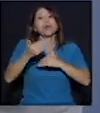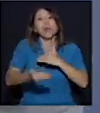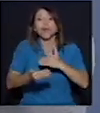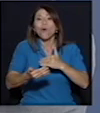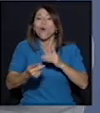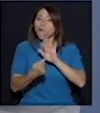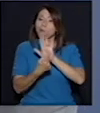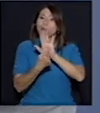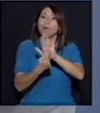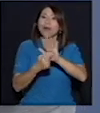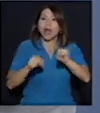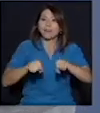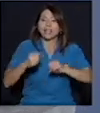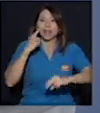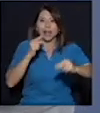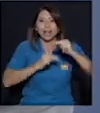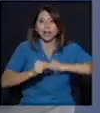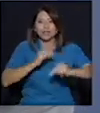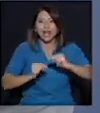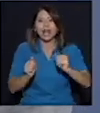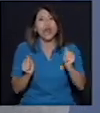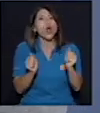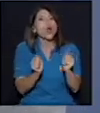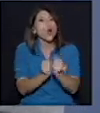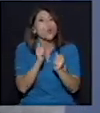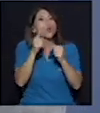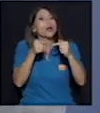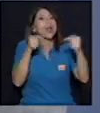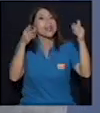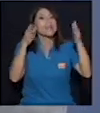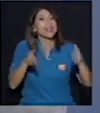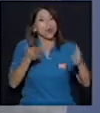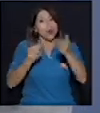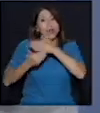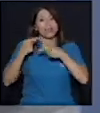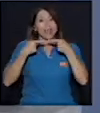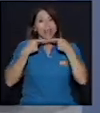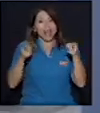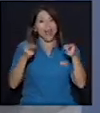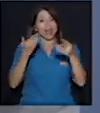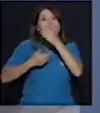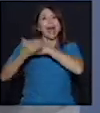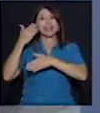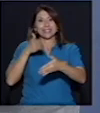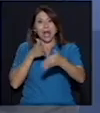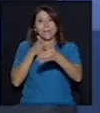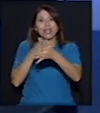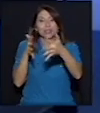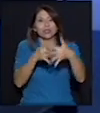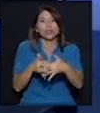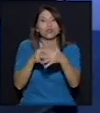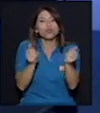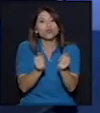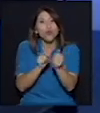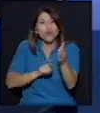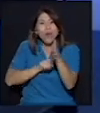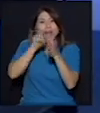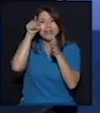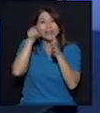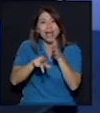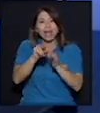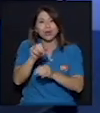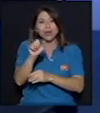capacidad para negociar con un enemigo declarado que incluso amenazó a los Estados Unidos con un ataque nuclear. Imagínense la clase de